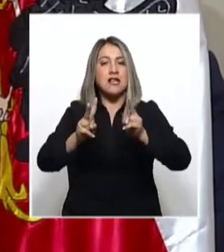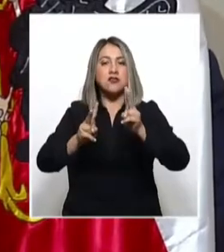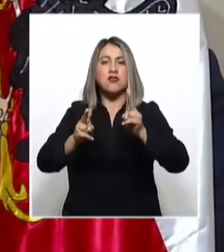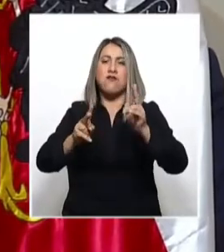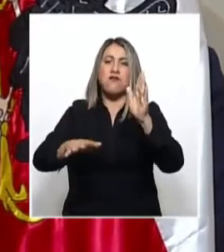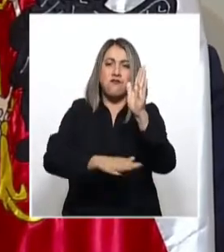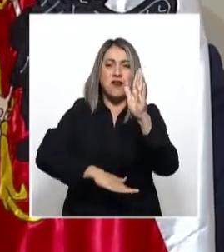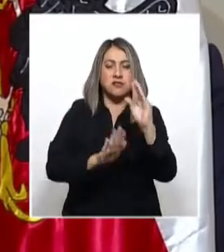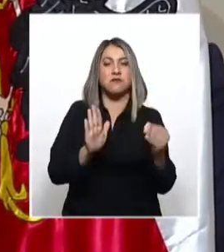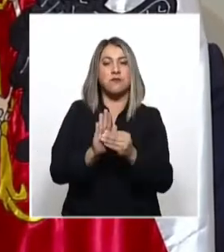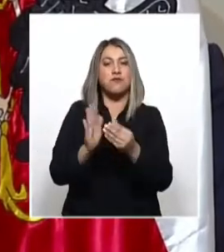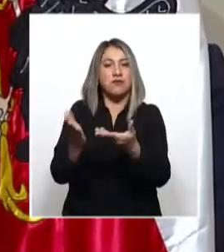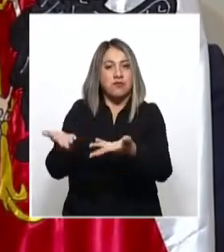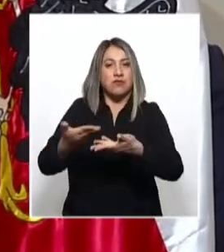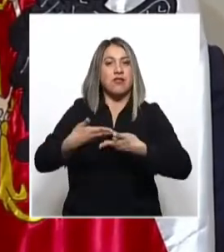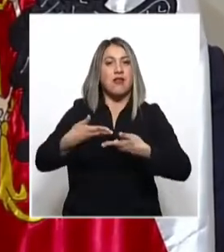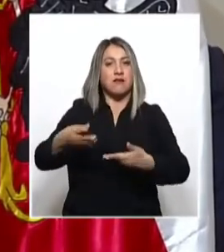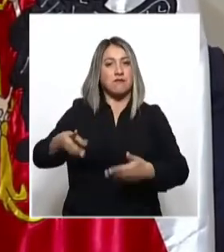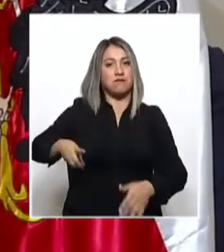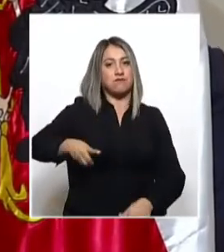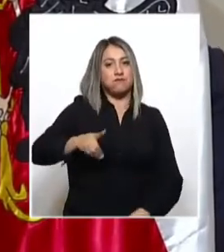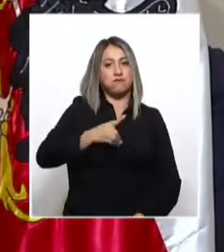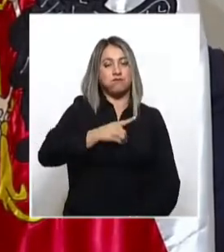la dignidad y profundizar su democracia.